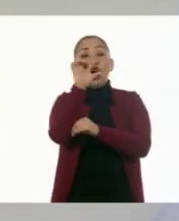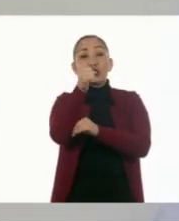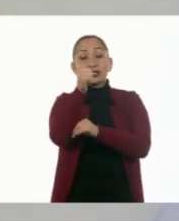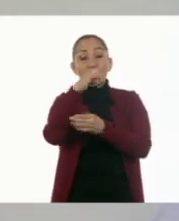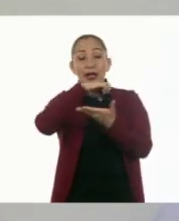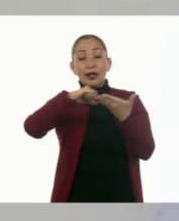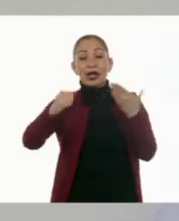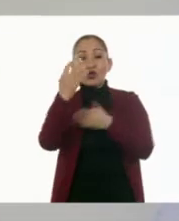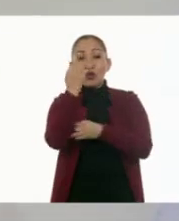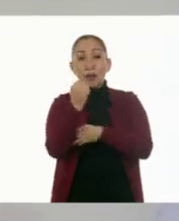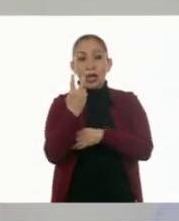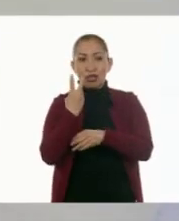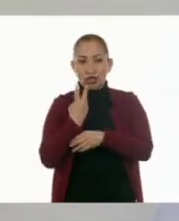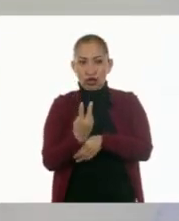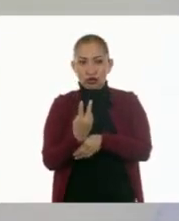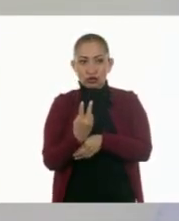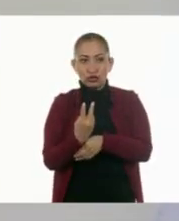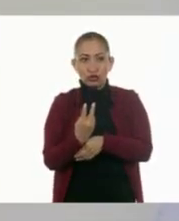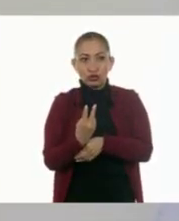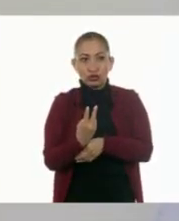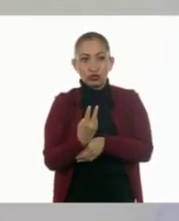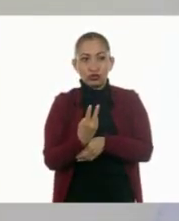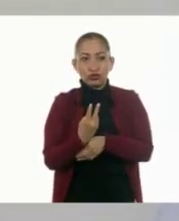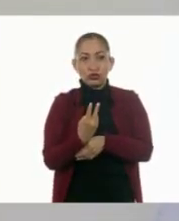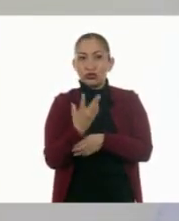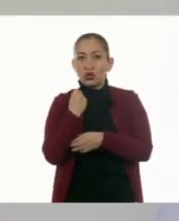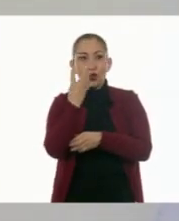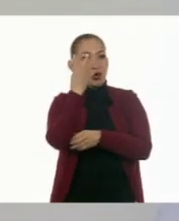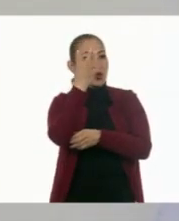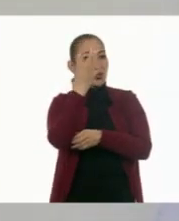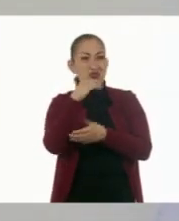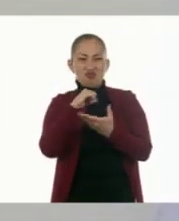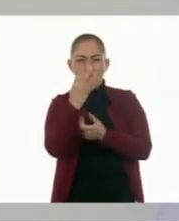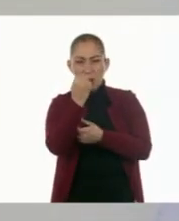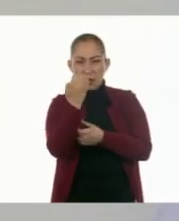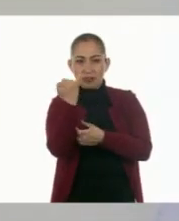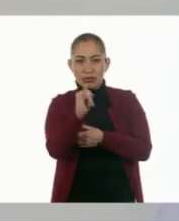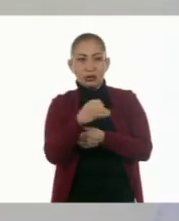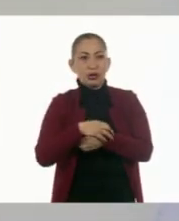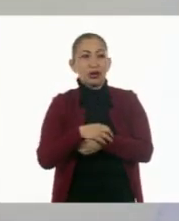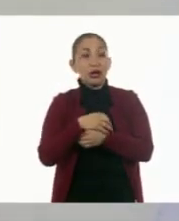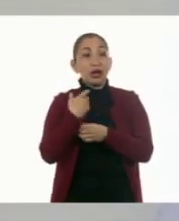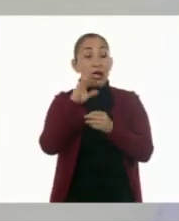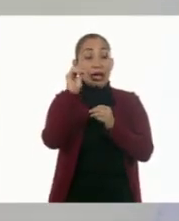menos 9. 2. 2. Tampoco nos alcanza. Uh-huh.